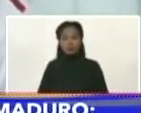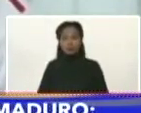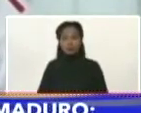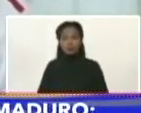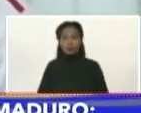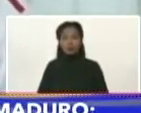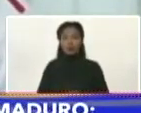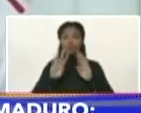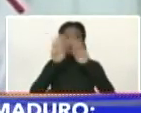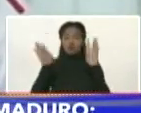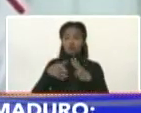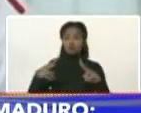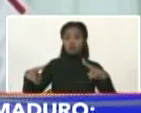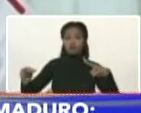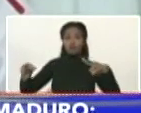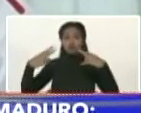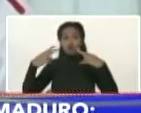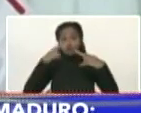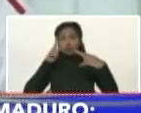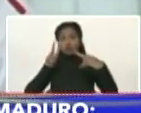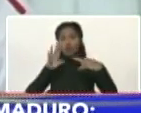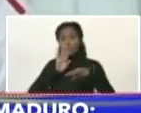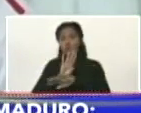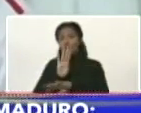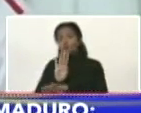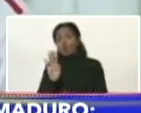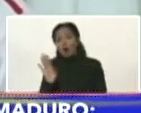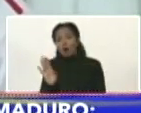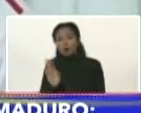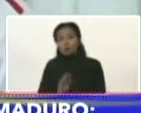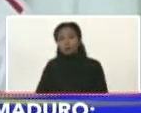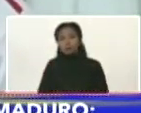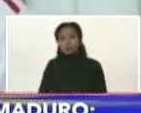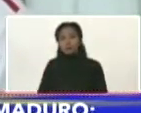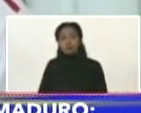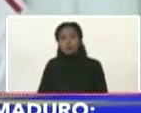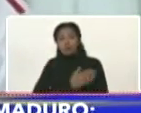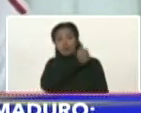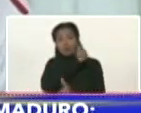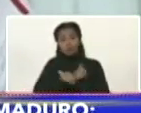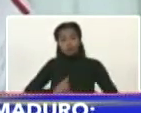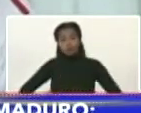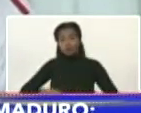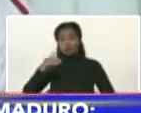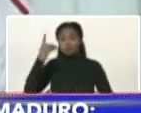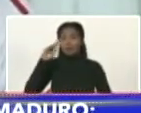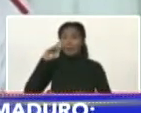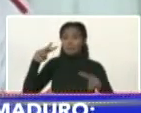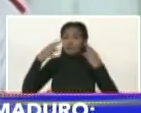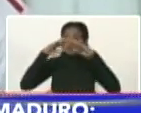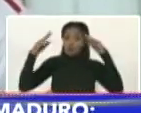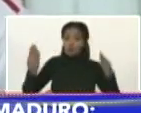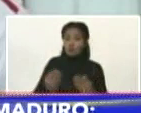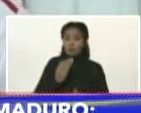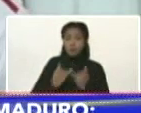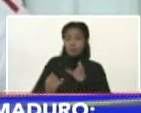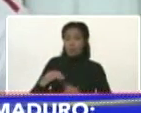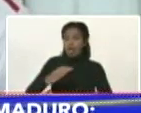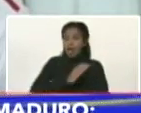El mundo los está observando, generales, almirantes. Y al final, la